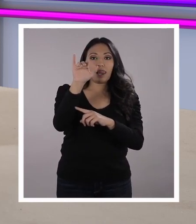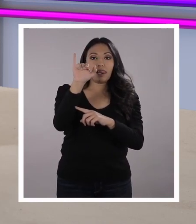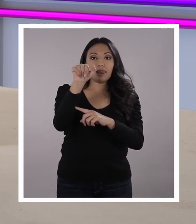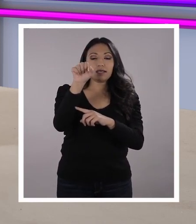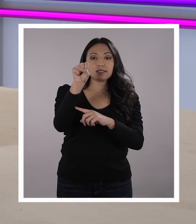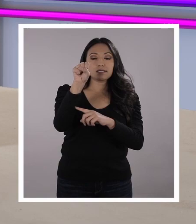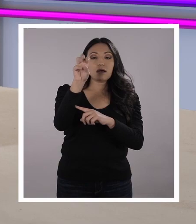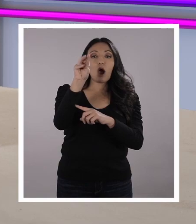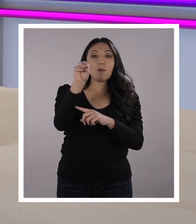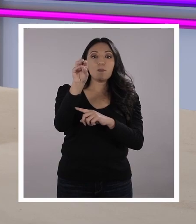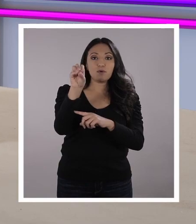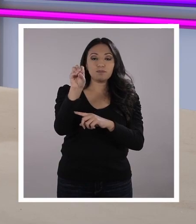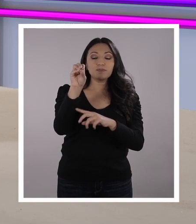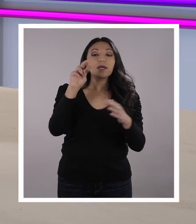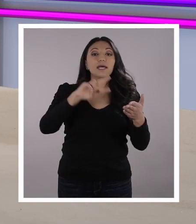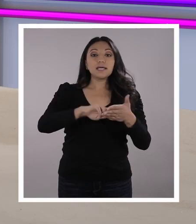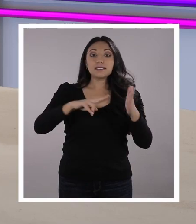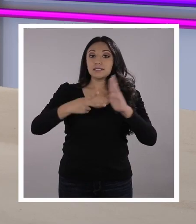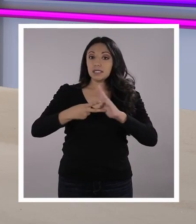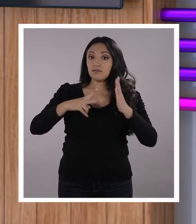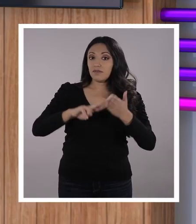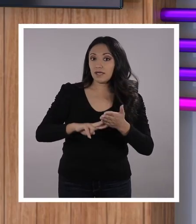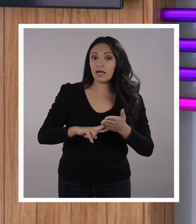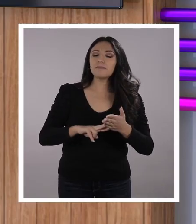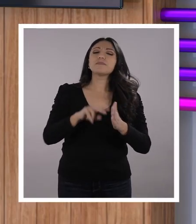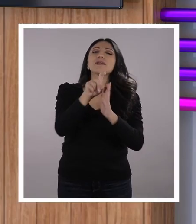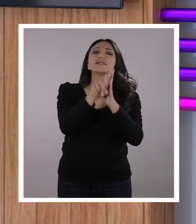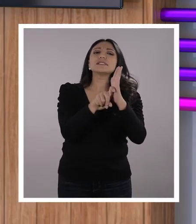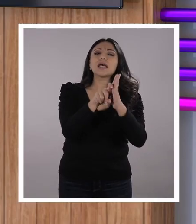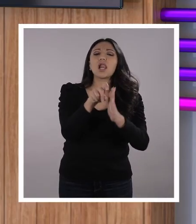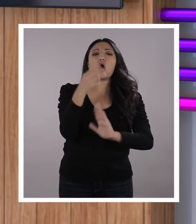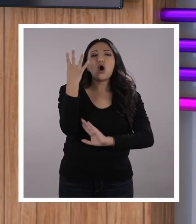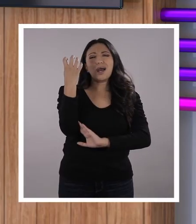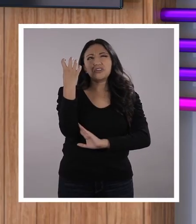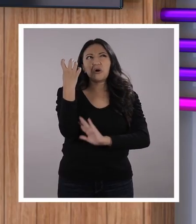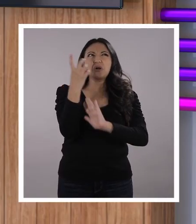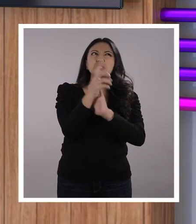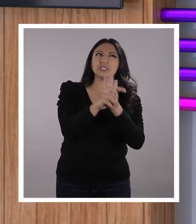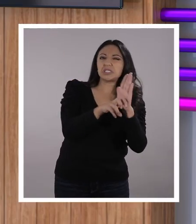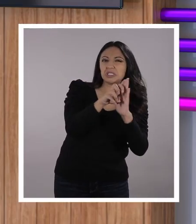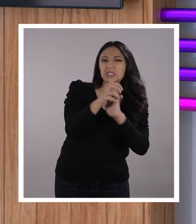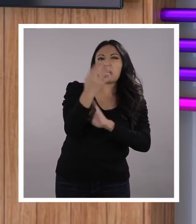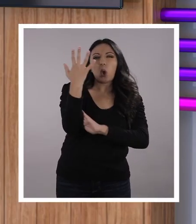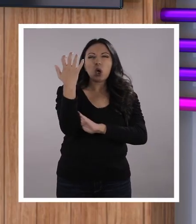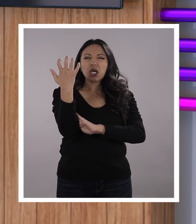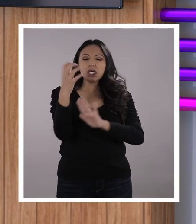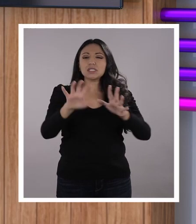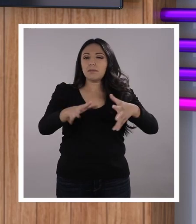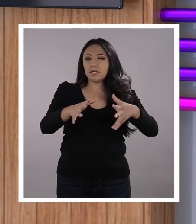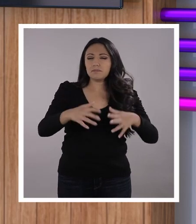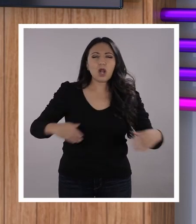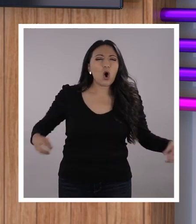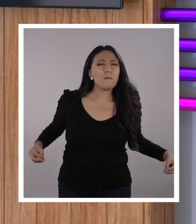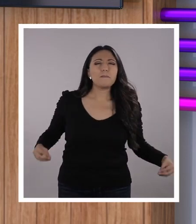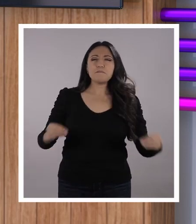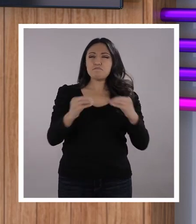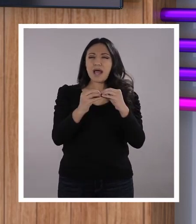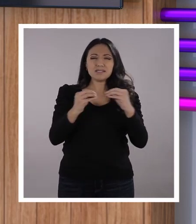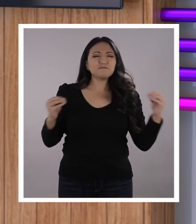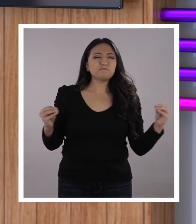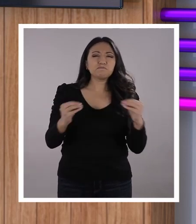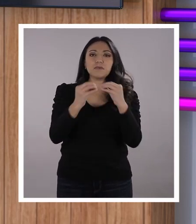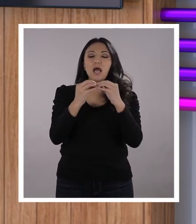uh-huh. El capitalismo, Santi, inicia a surgir en el siglo XIV, siglo XV, pero realmente el auge